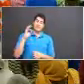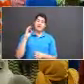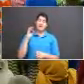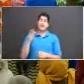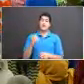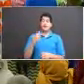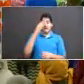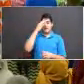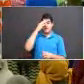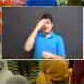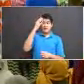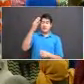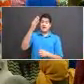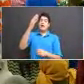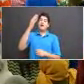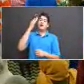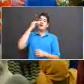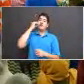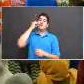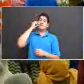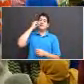escogiste.